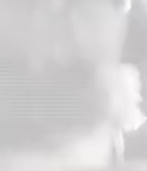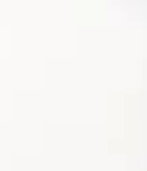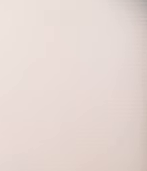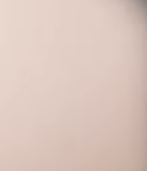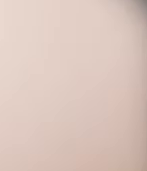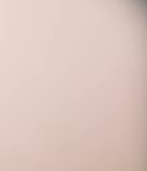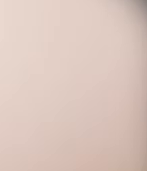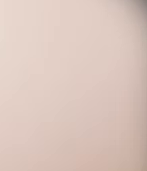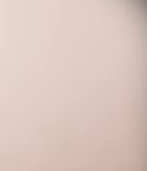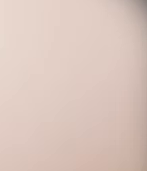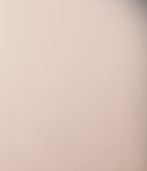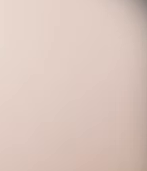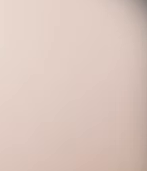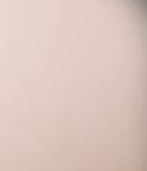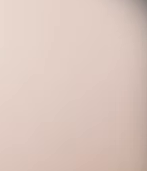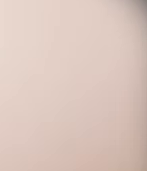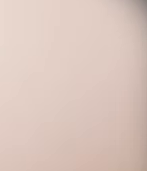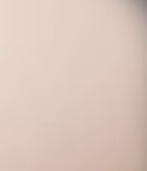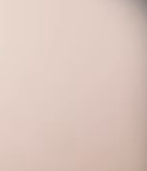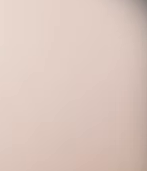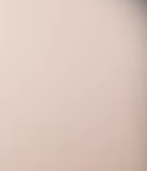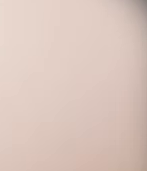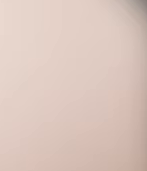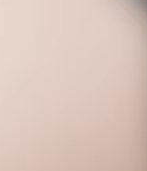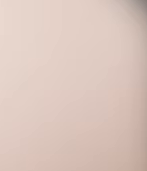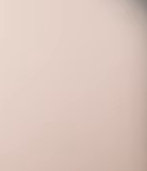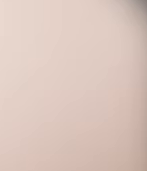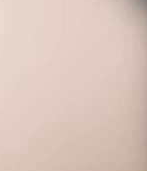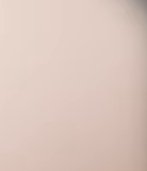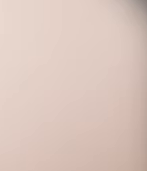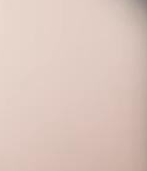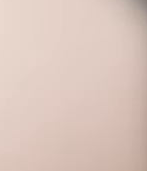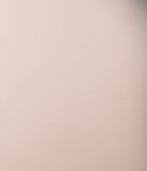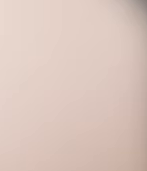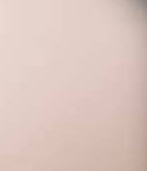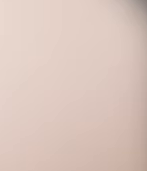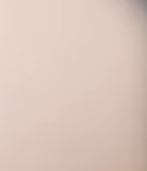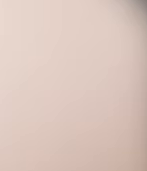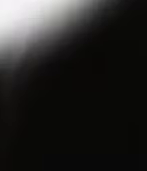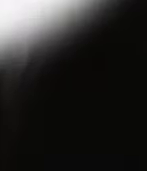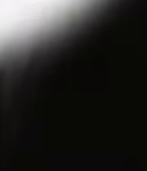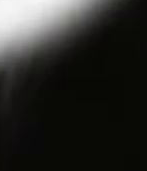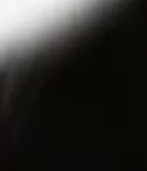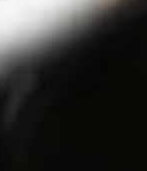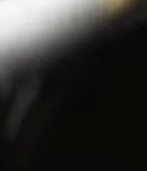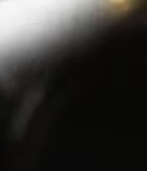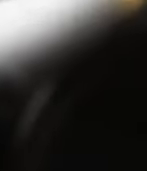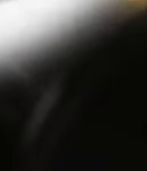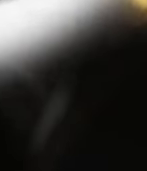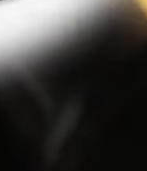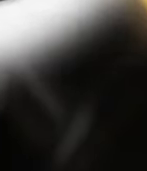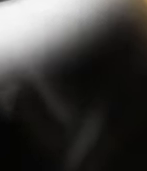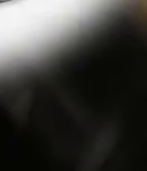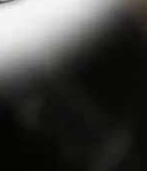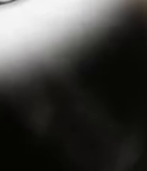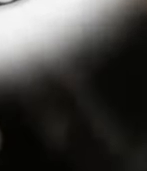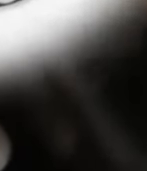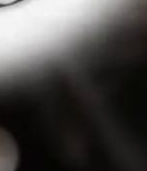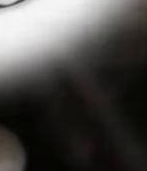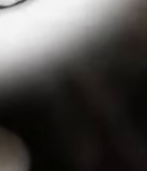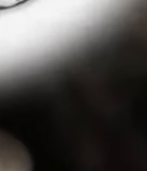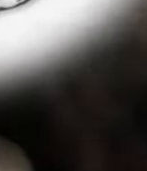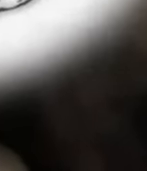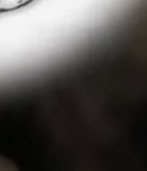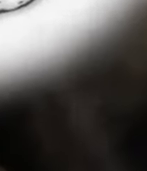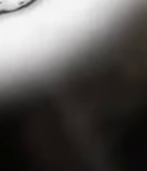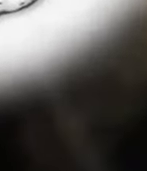1884. Considerado como uno de los grandes poetas de la lengua castellana, sus versos poseen una disposición